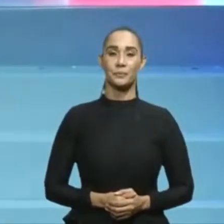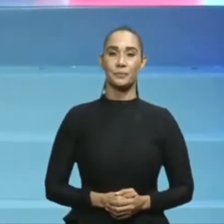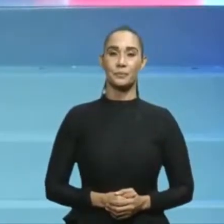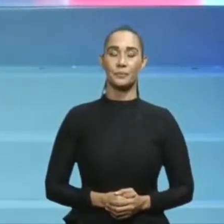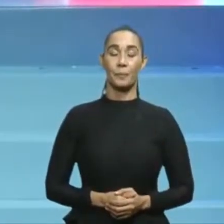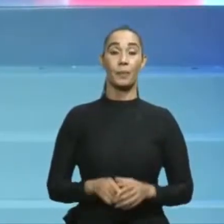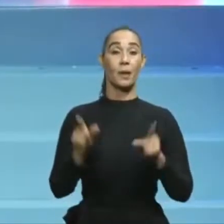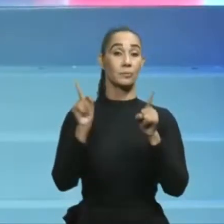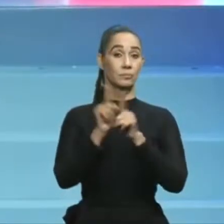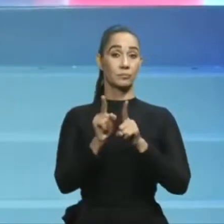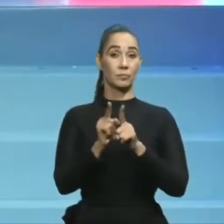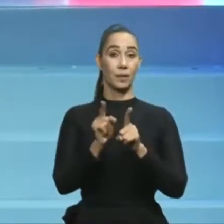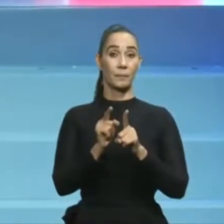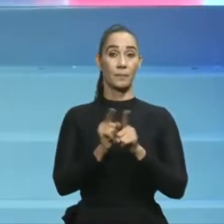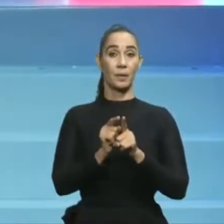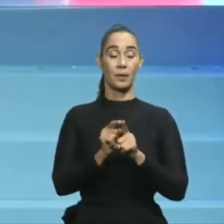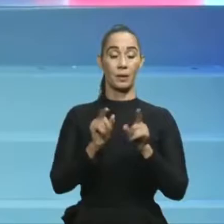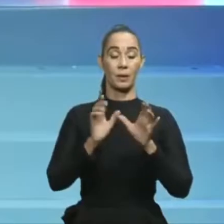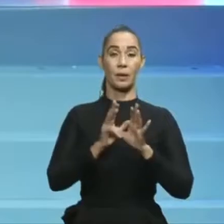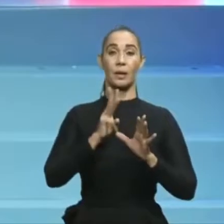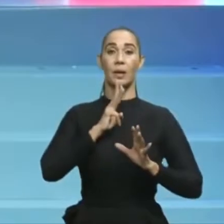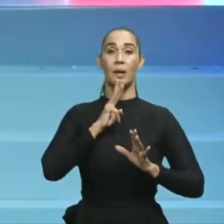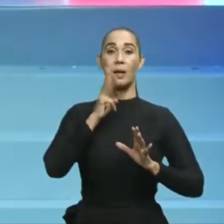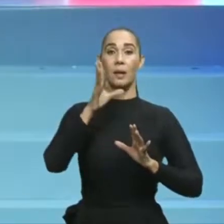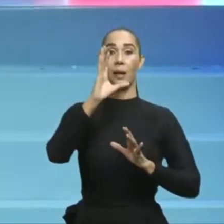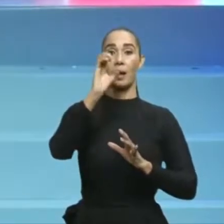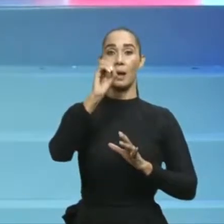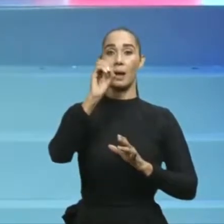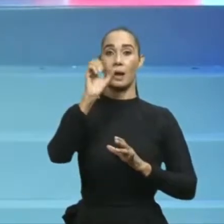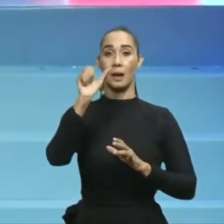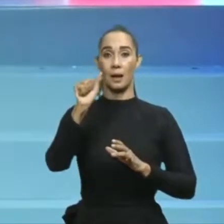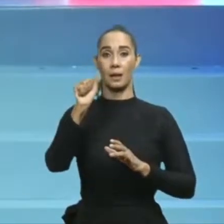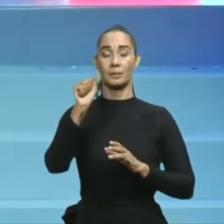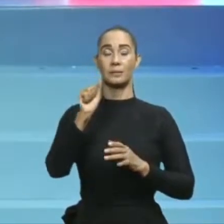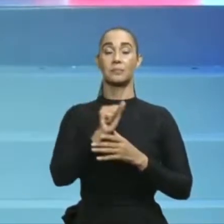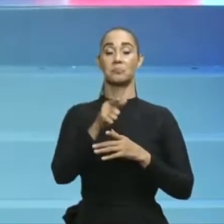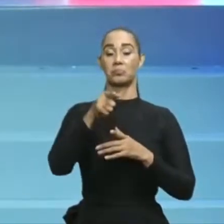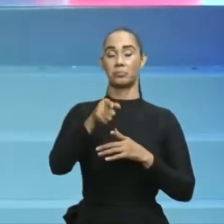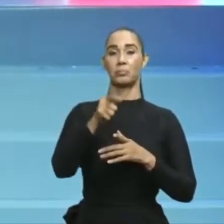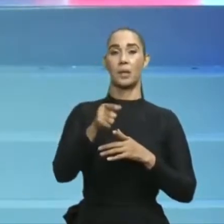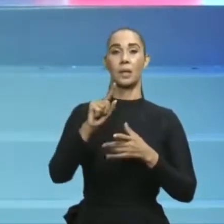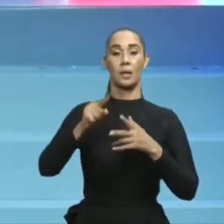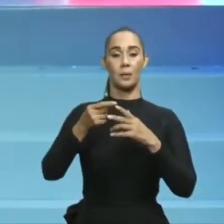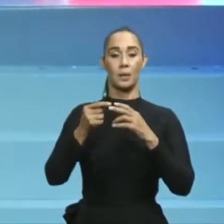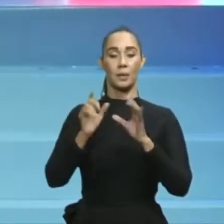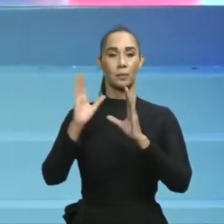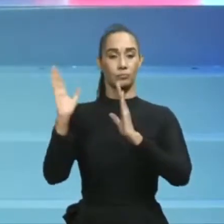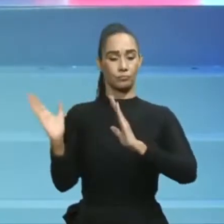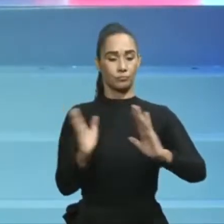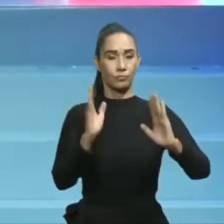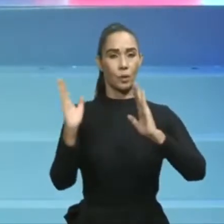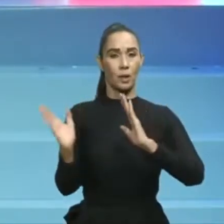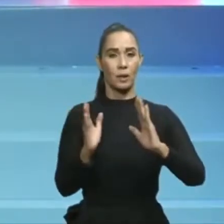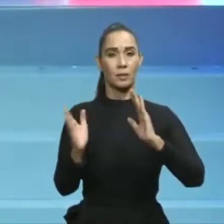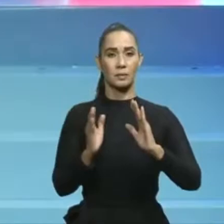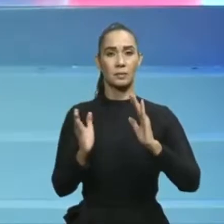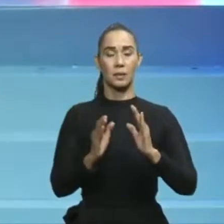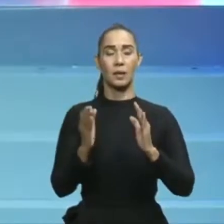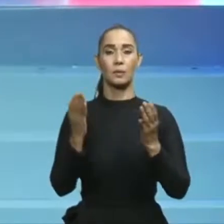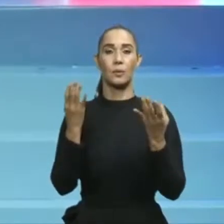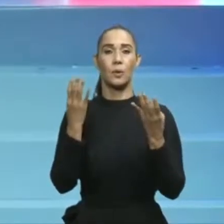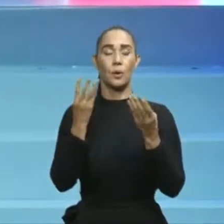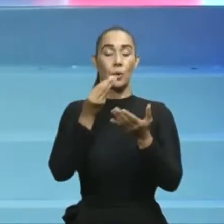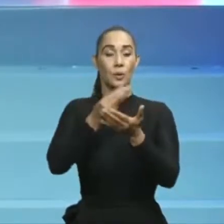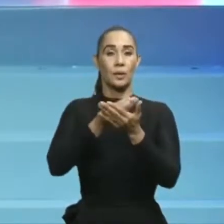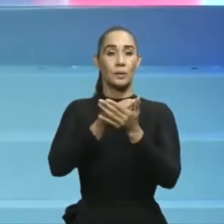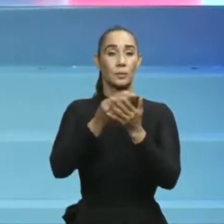además la corporación de acueducto y alcantarillado de santo domingo casi está condicionando una suma sin